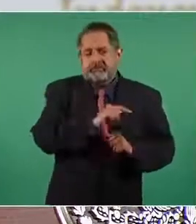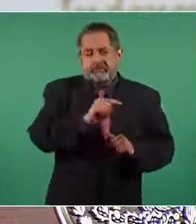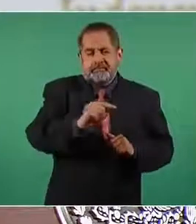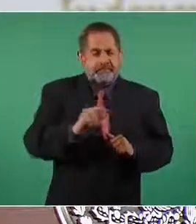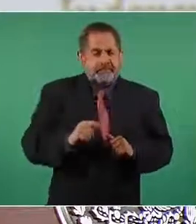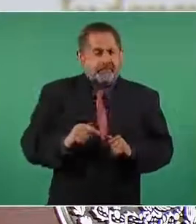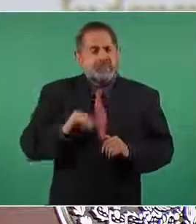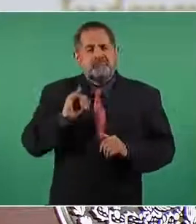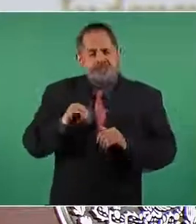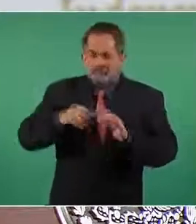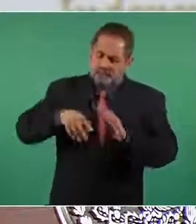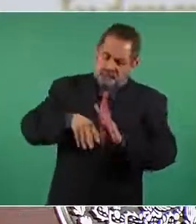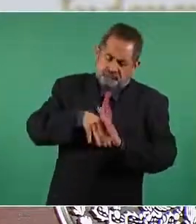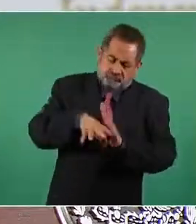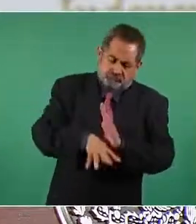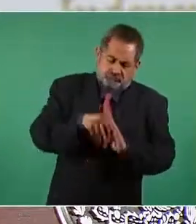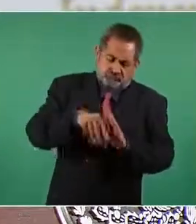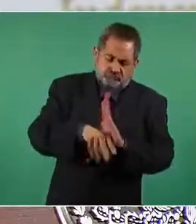están